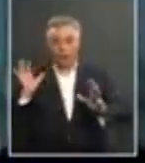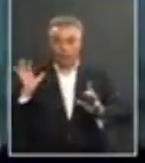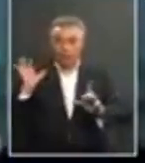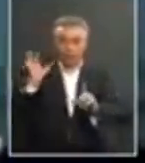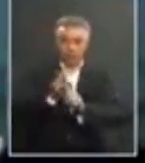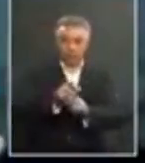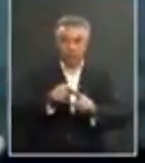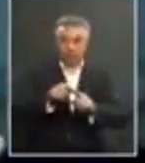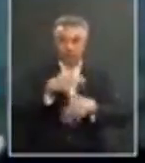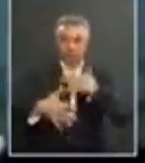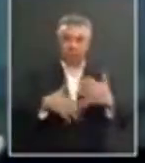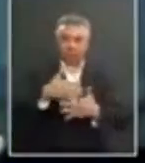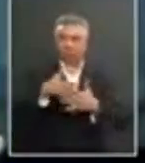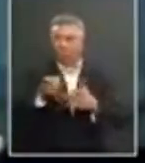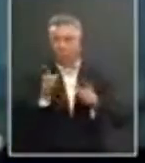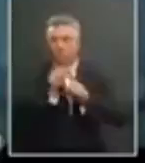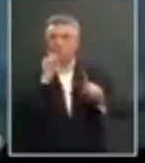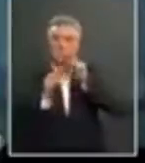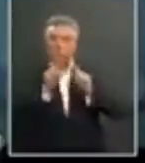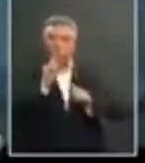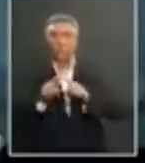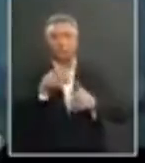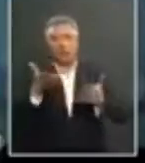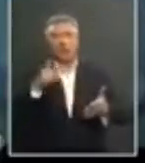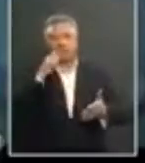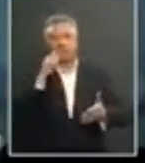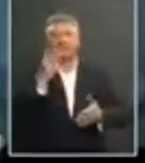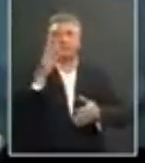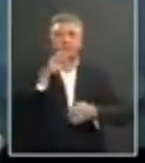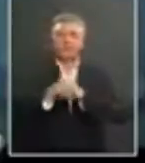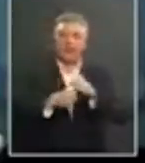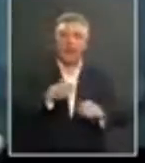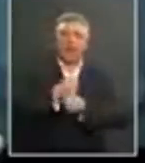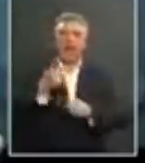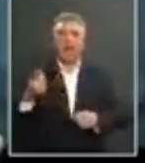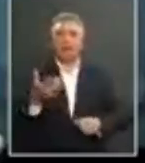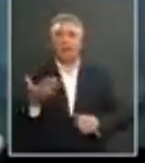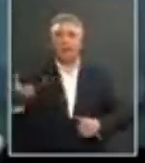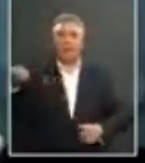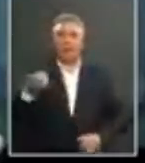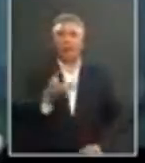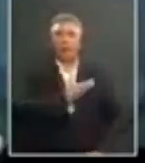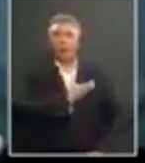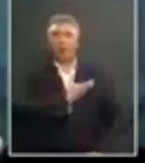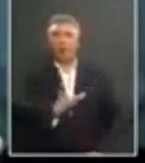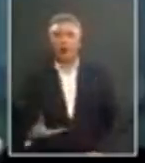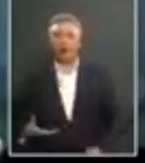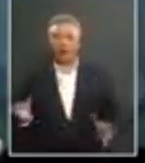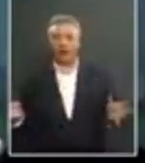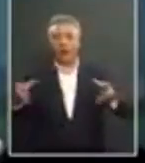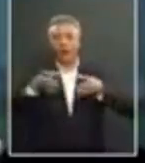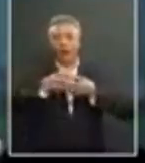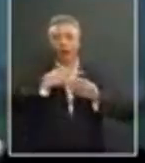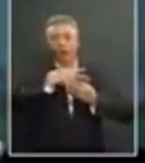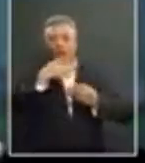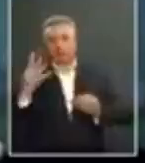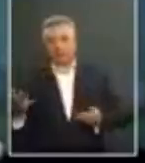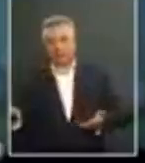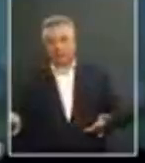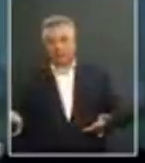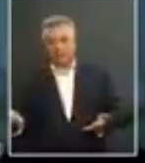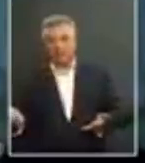hay distintas maneras de interpretarlo, pero tuvo que ver con los 30 años, con los gobiernos de la Concertación, en fin. Usted ha dicho que muchos dirigentes de la